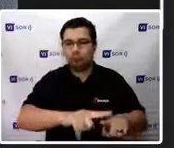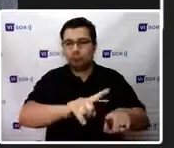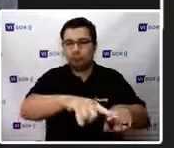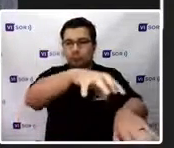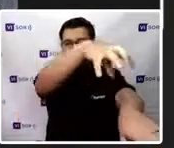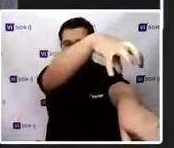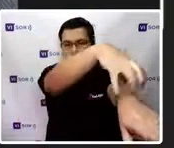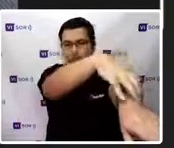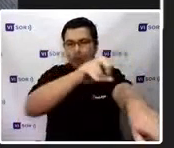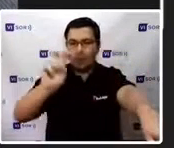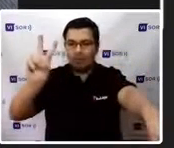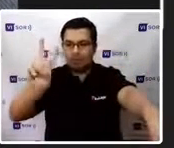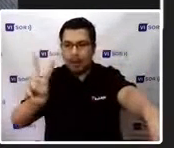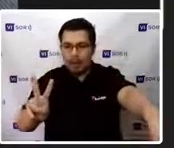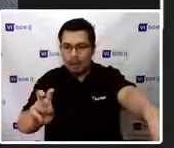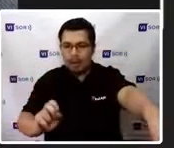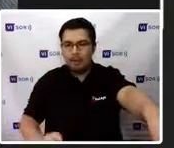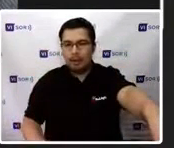Maule.